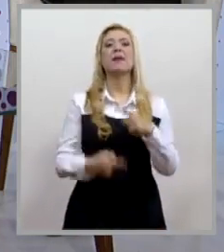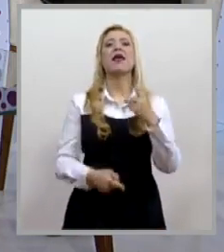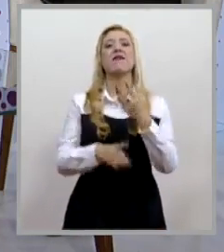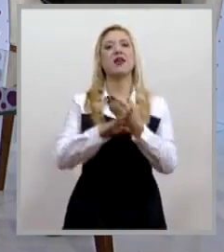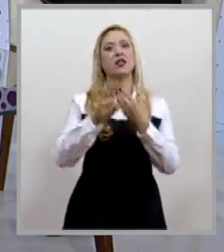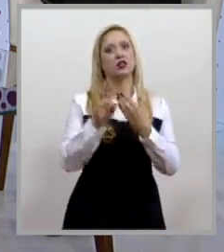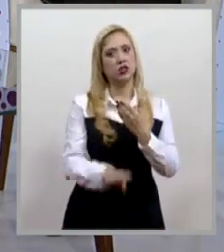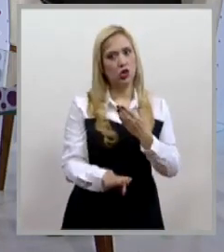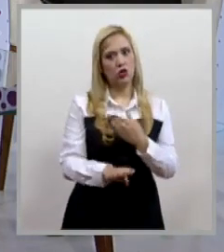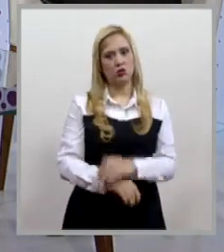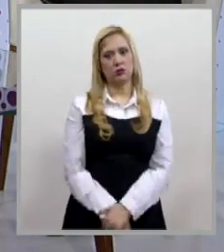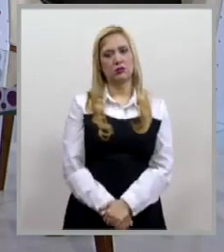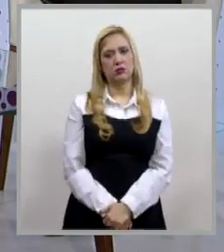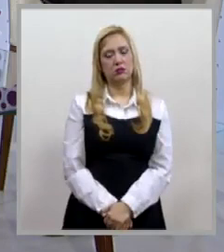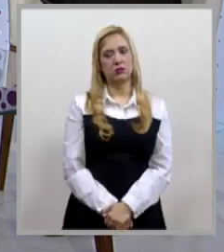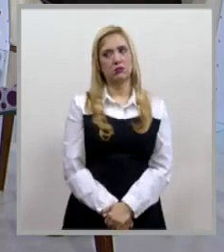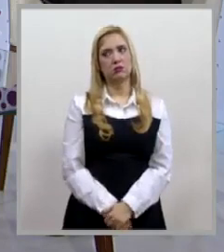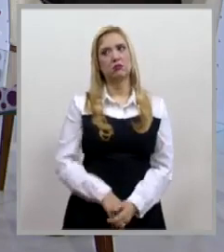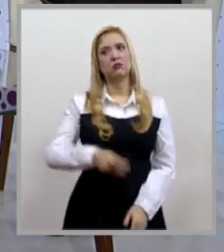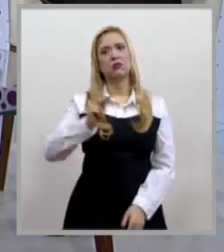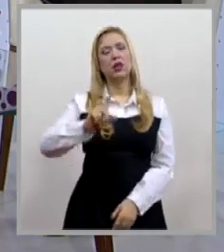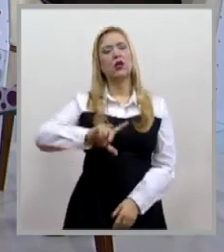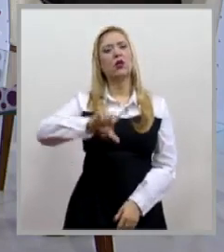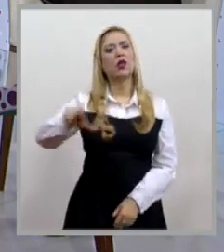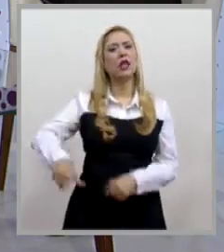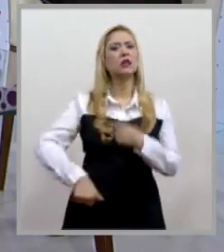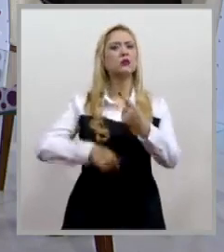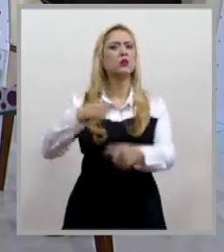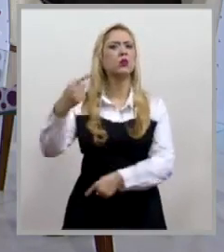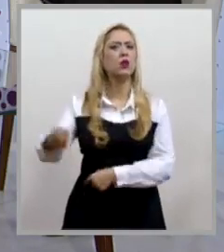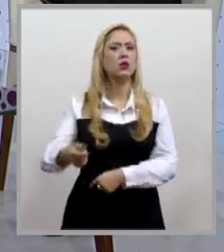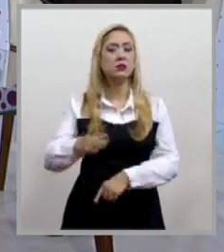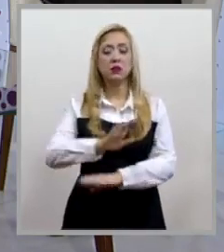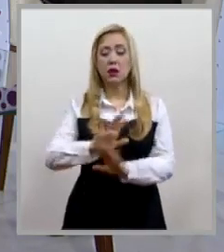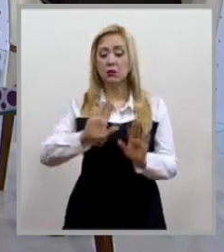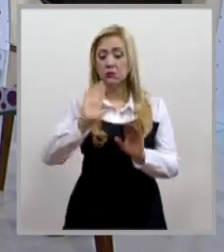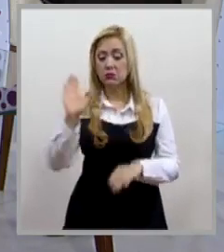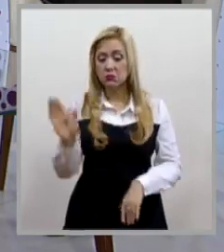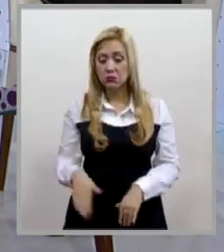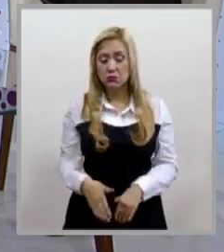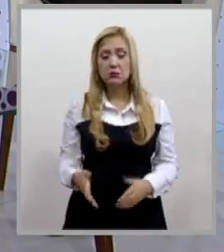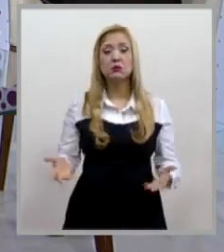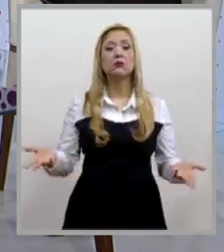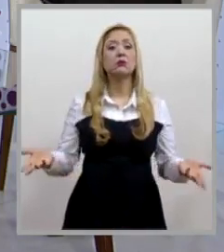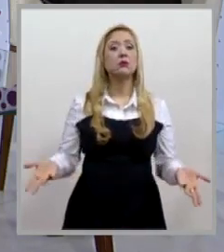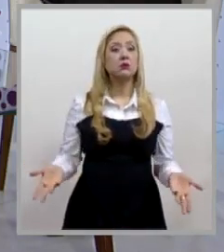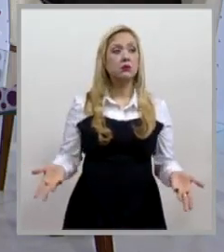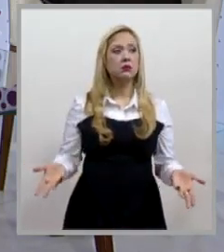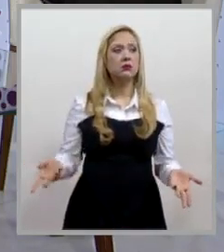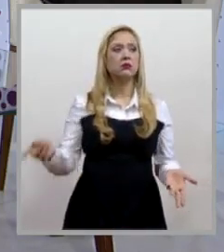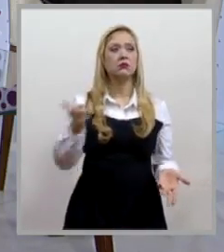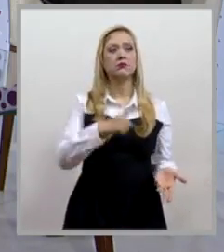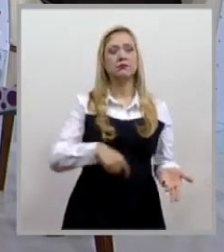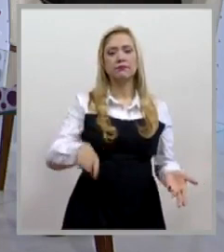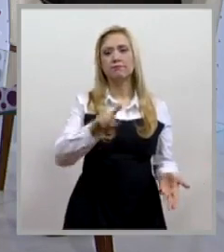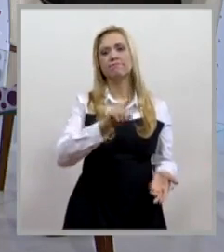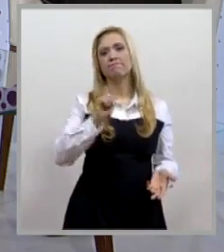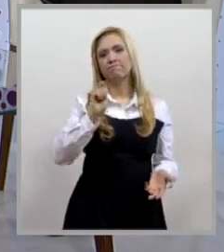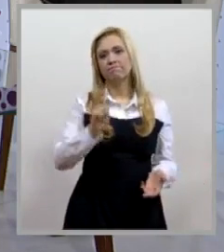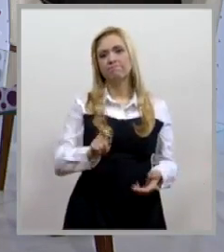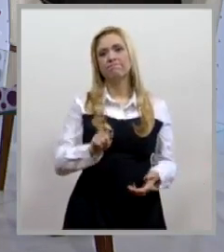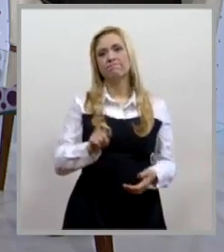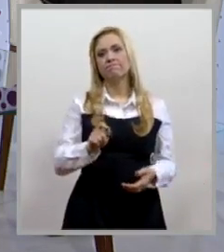prevención. Pero también hay un después. ¿Qué está pasando en este después? Las autoridades de Procuración